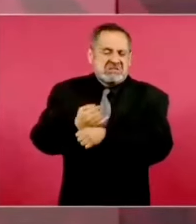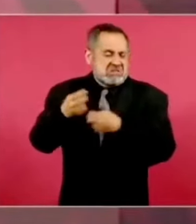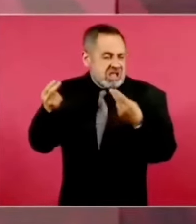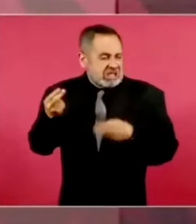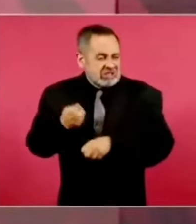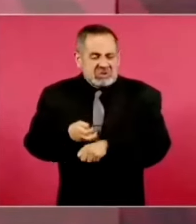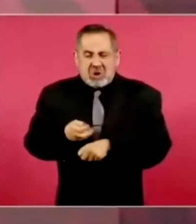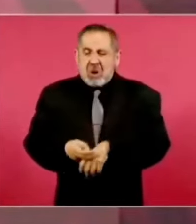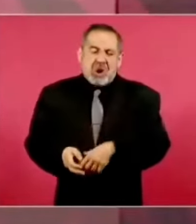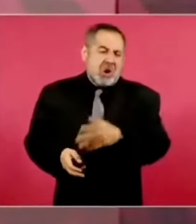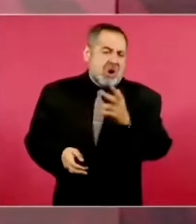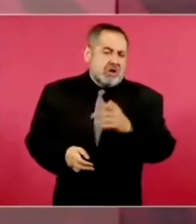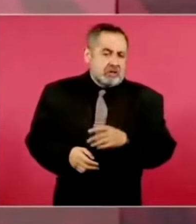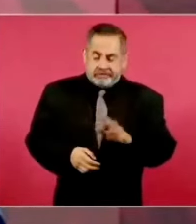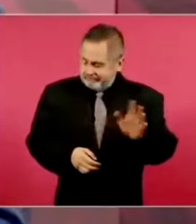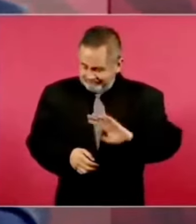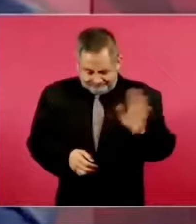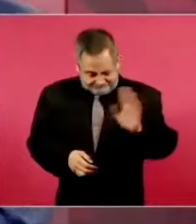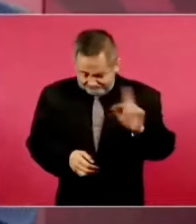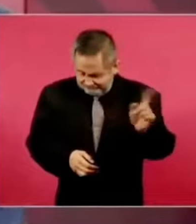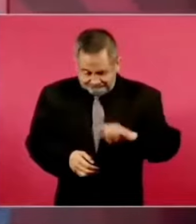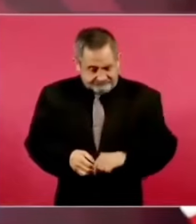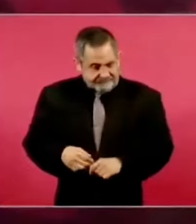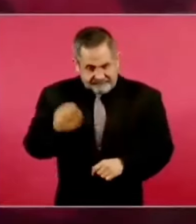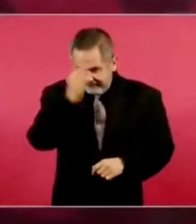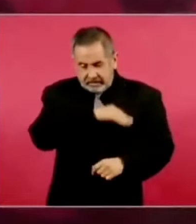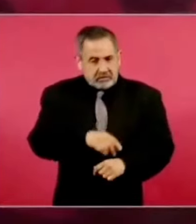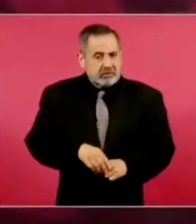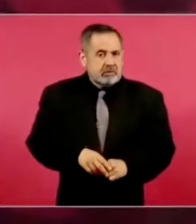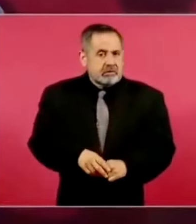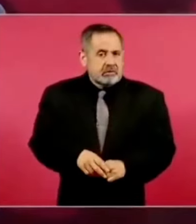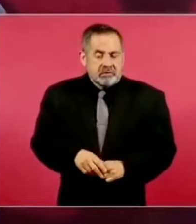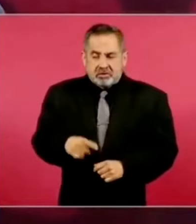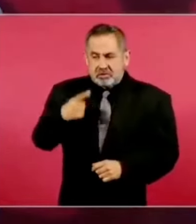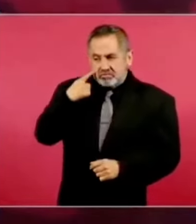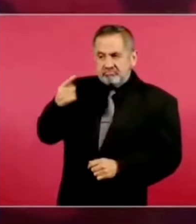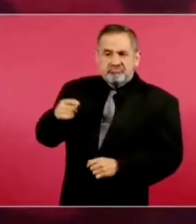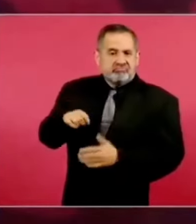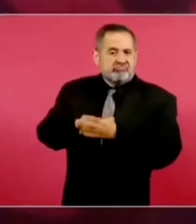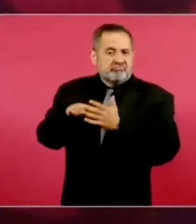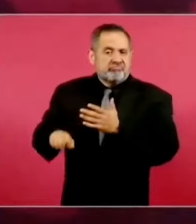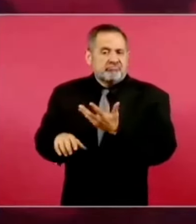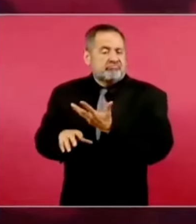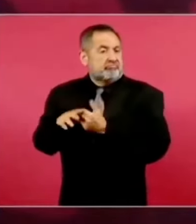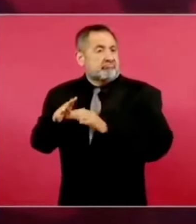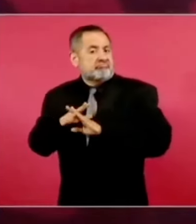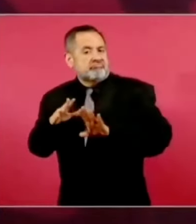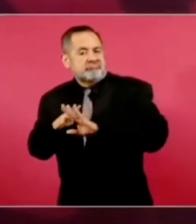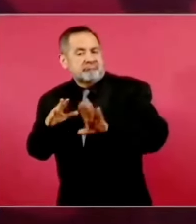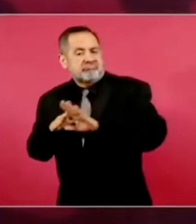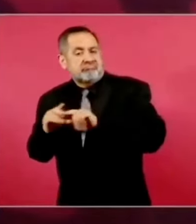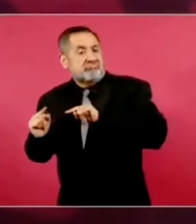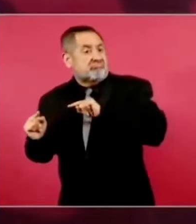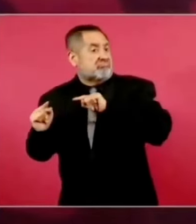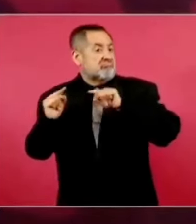indolente falso ahí está el ejemplo de los migrantes nuestros